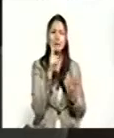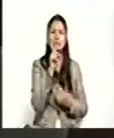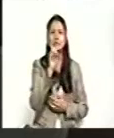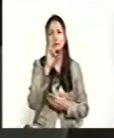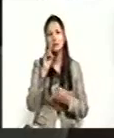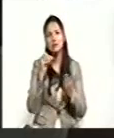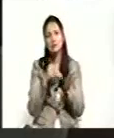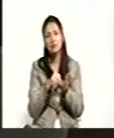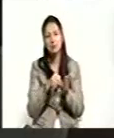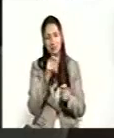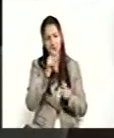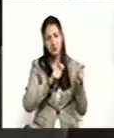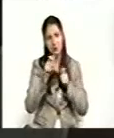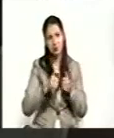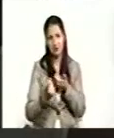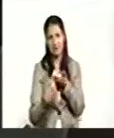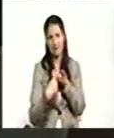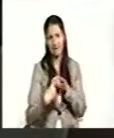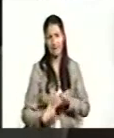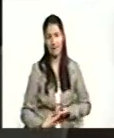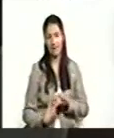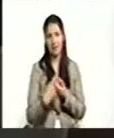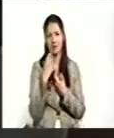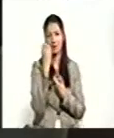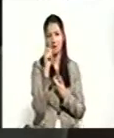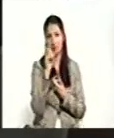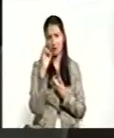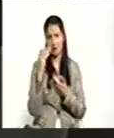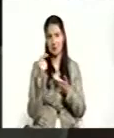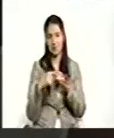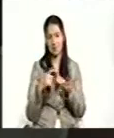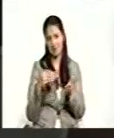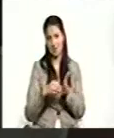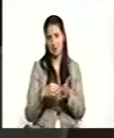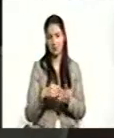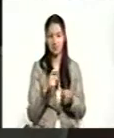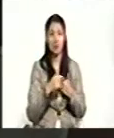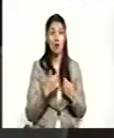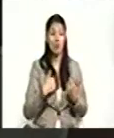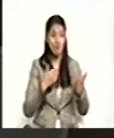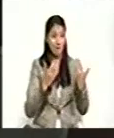63000 personas adas cuando terminamos